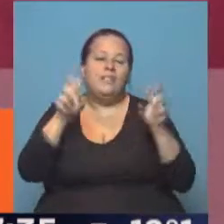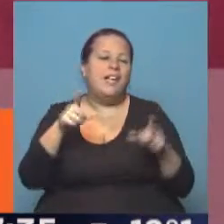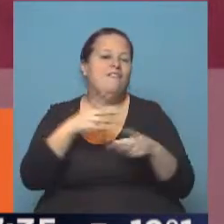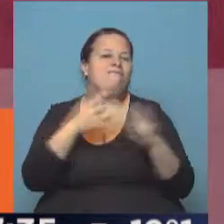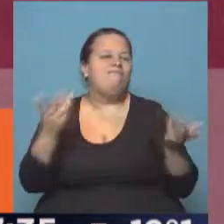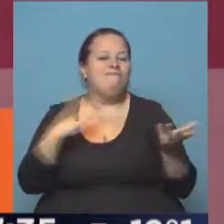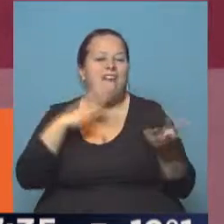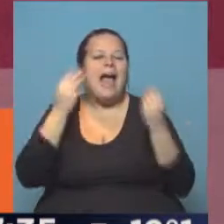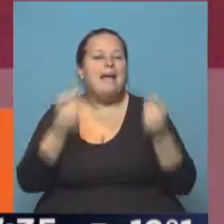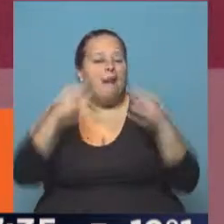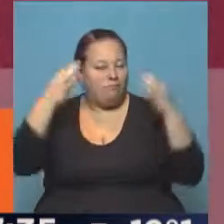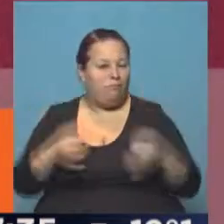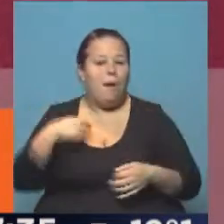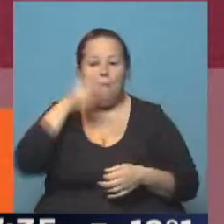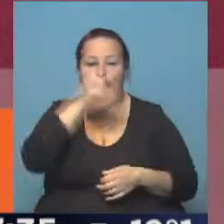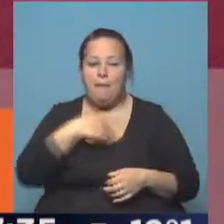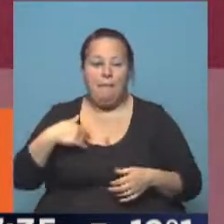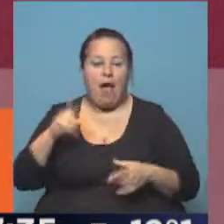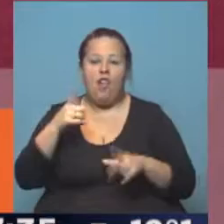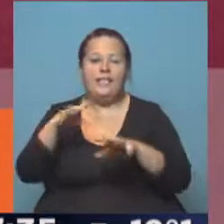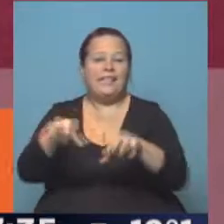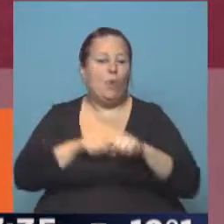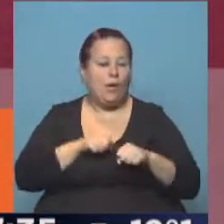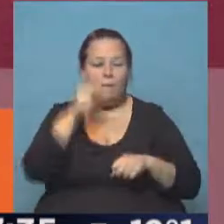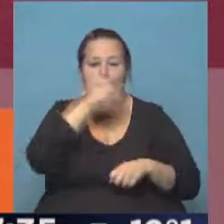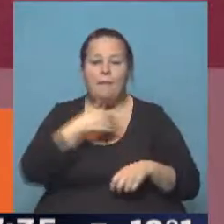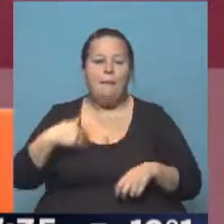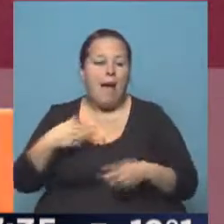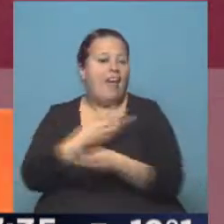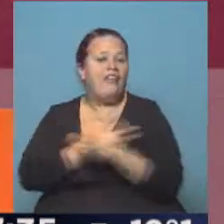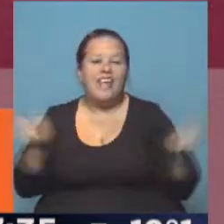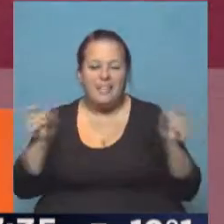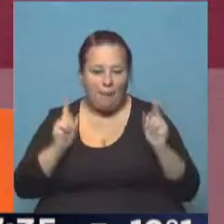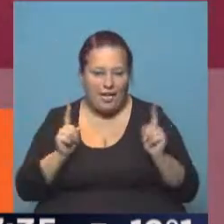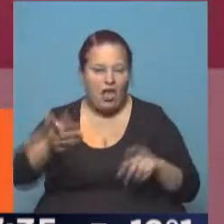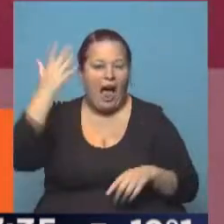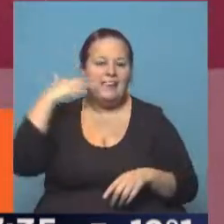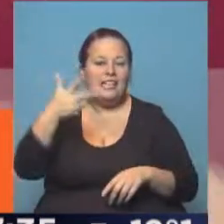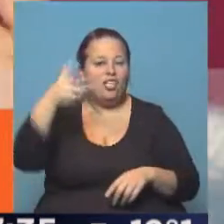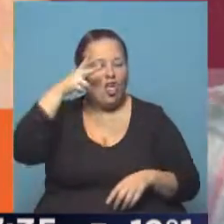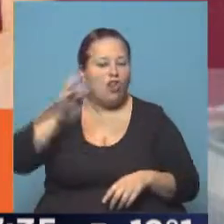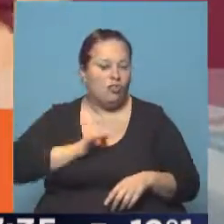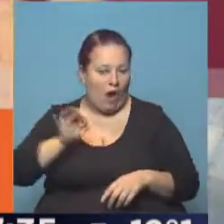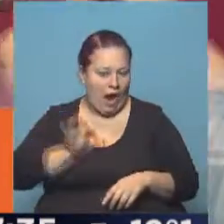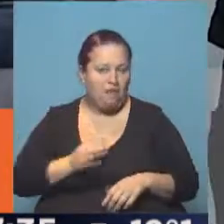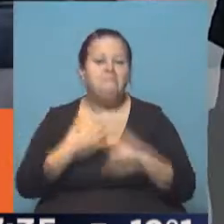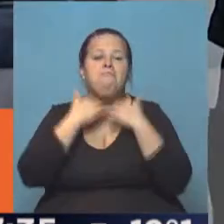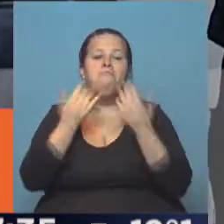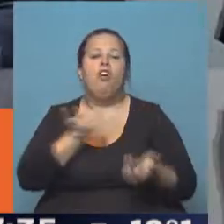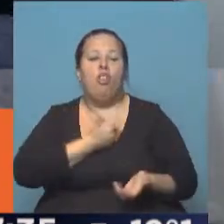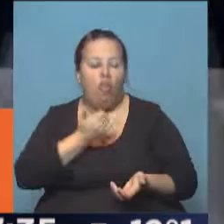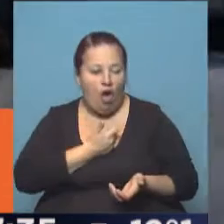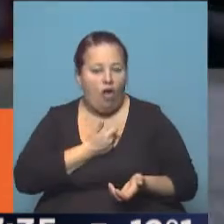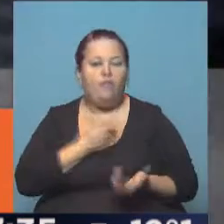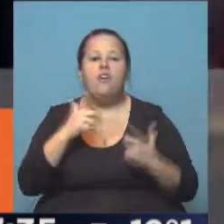termina de dar cuenta de lo que pasó, porque nuestros padres no están privados de la libertad, nuestros padres están desaparecidos desde hace 38 años, no sabemos dónde están,